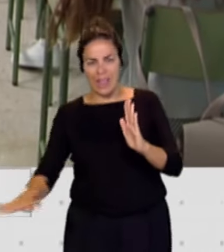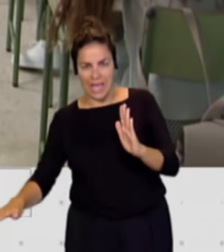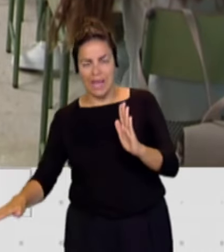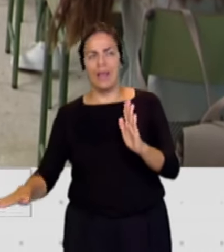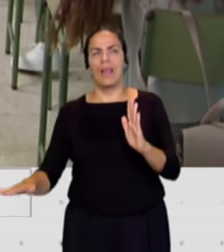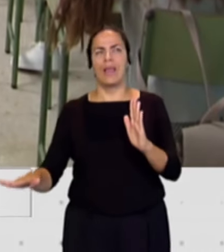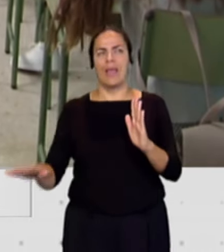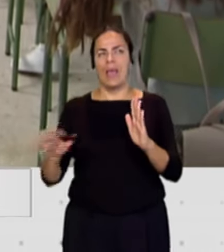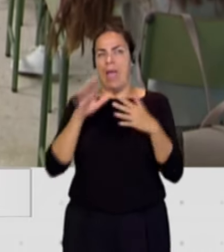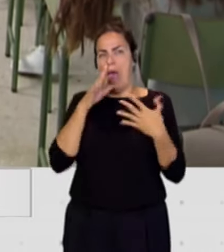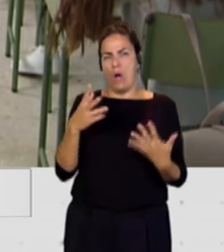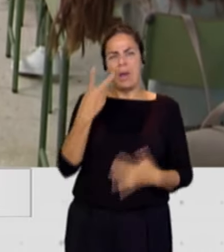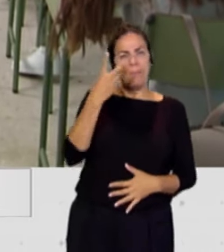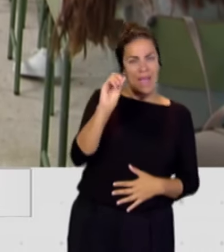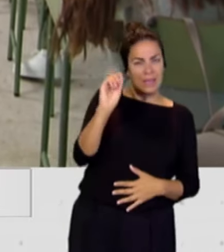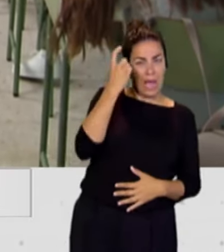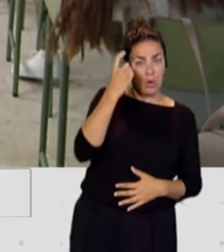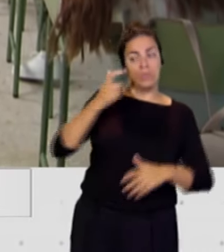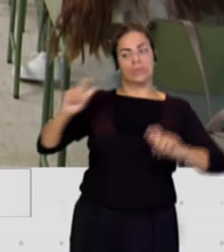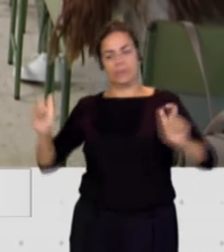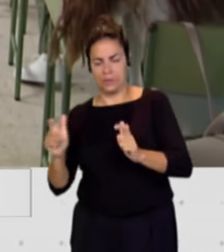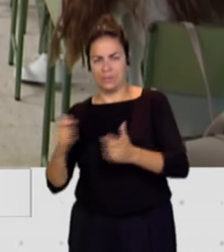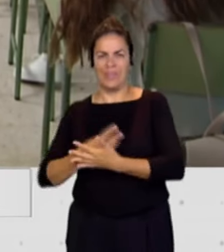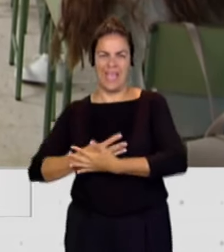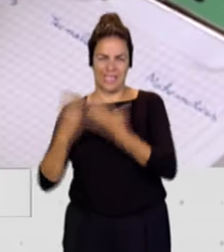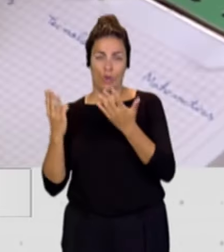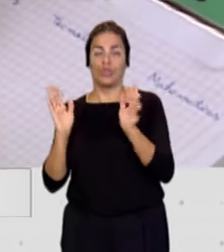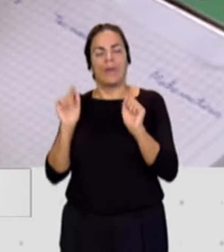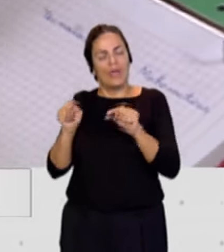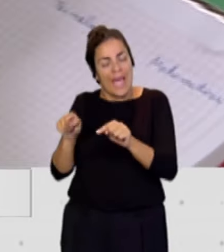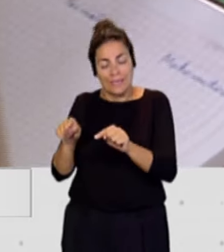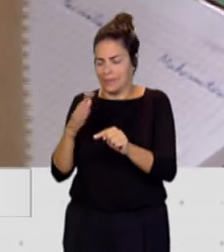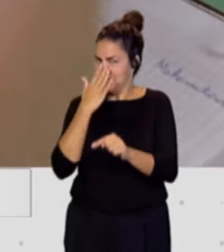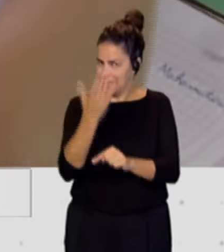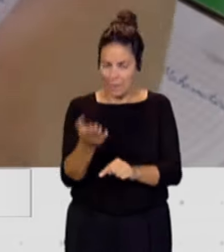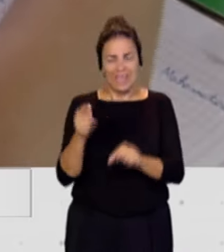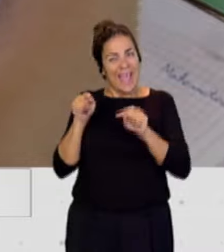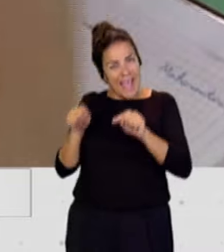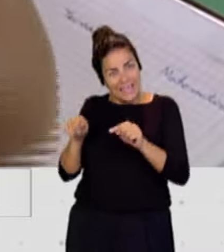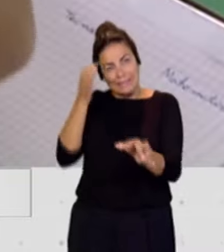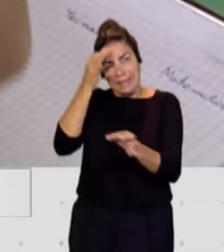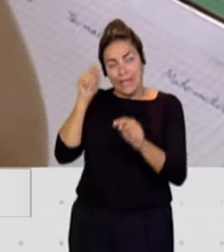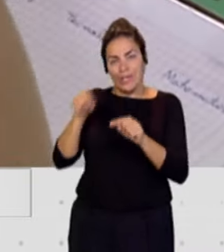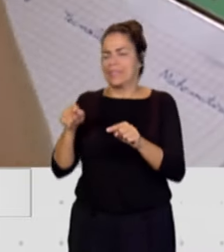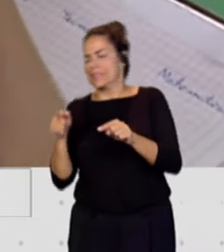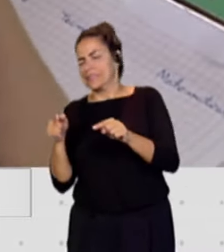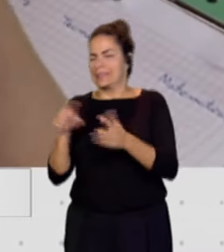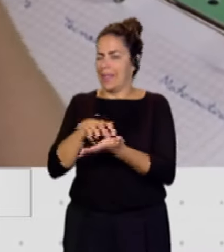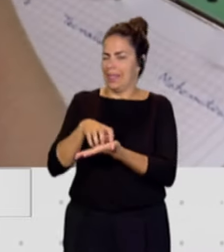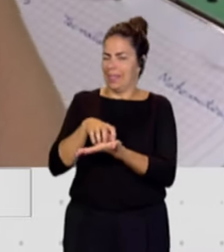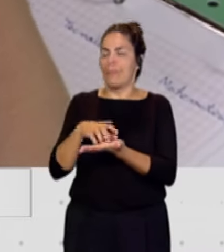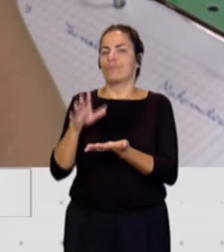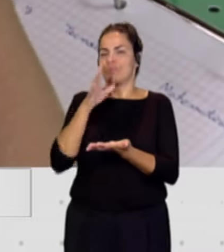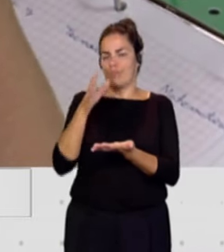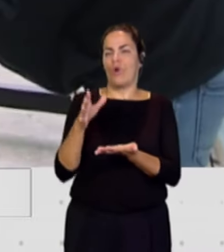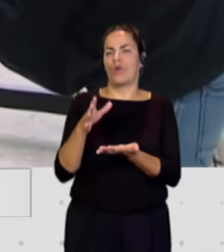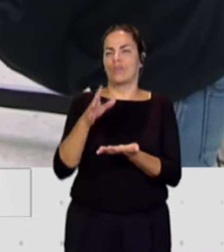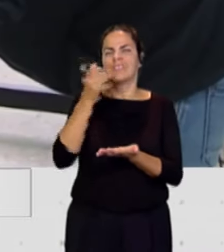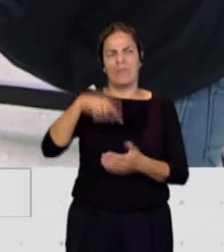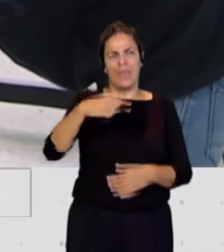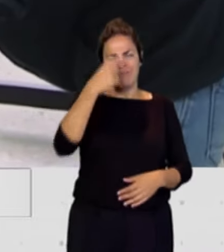de de 20 a 18 pero es ese Honestamente eh lo tengo ahí bailando porque tengo también los datos